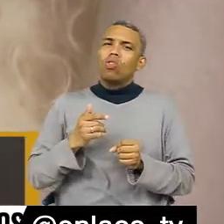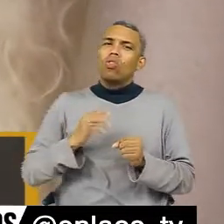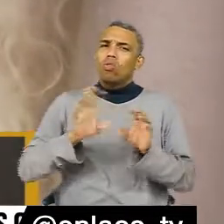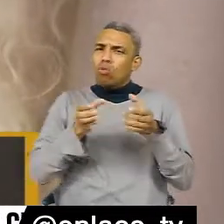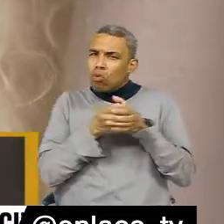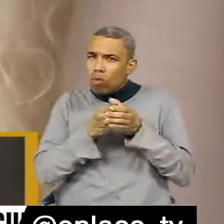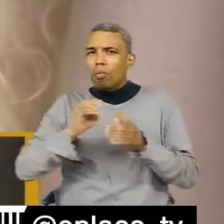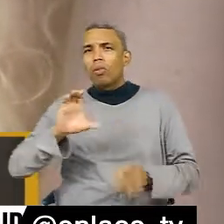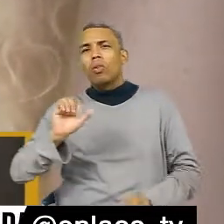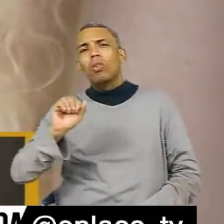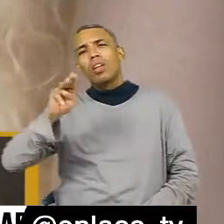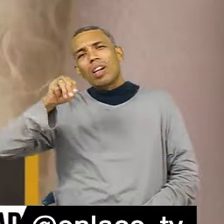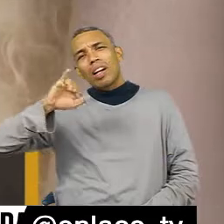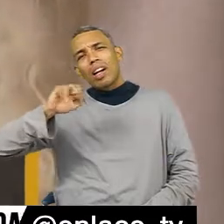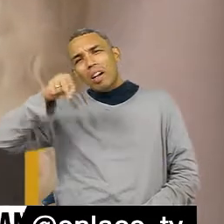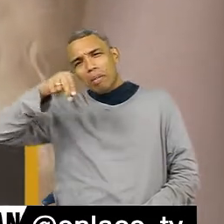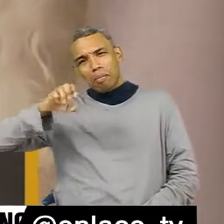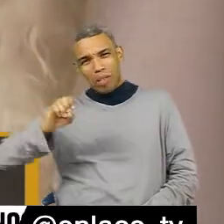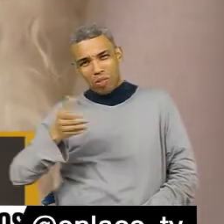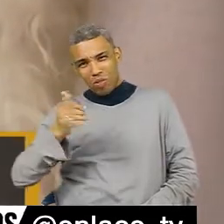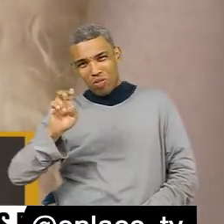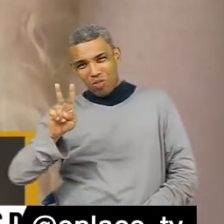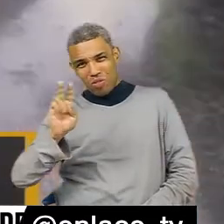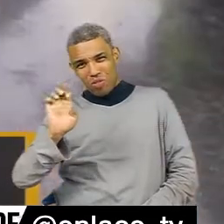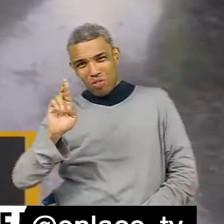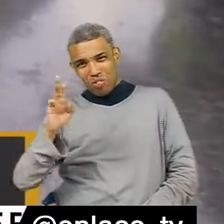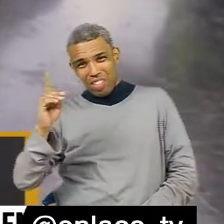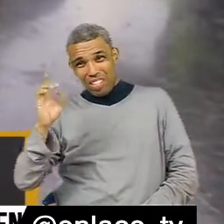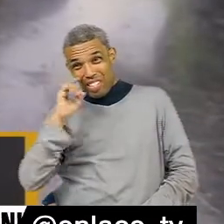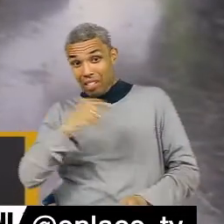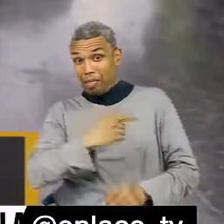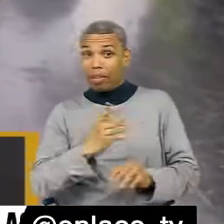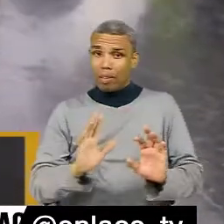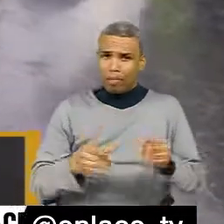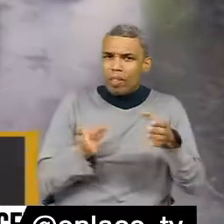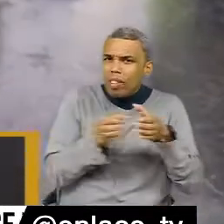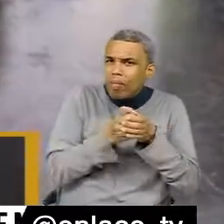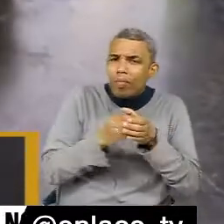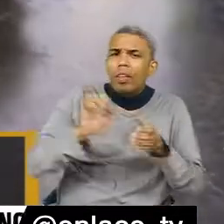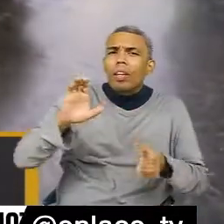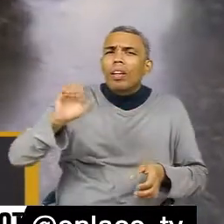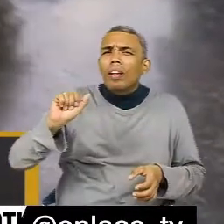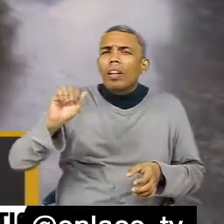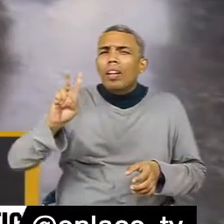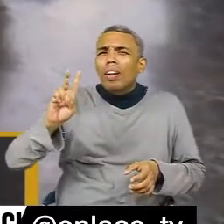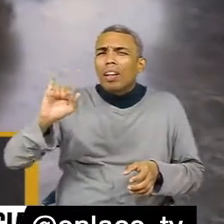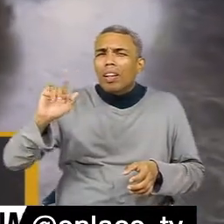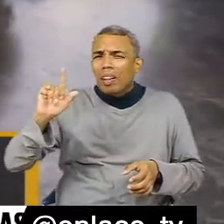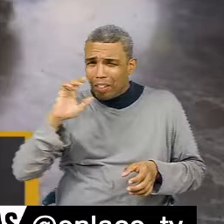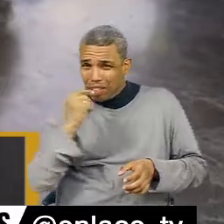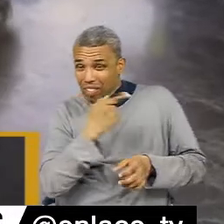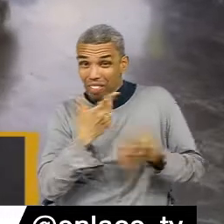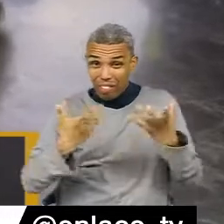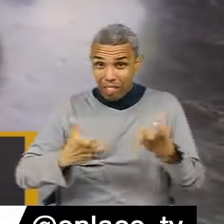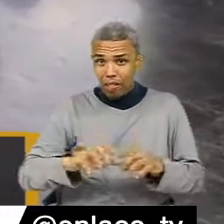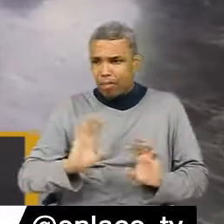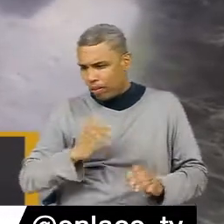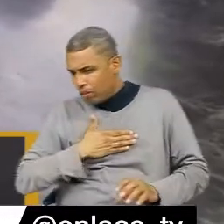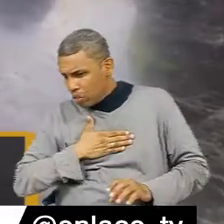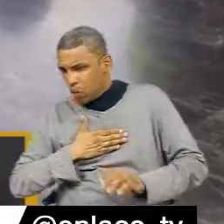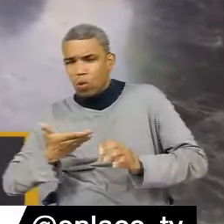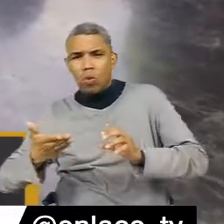y vacunación contra la rabia para los animales domésticos. Cabildo Verde, pues, es la entidad que también está haciendo su campaña Yo los quiero ver libres, que es